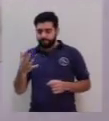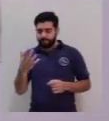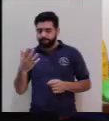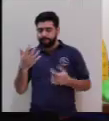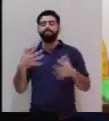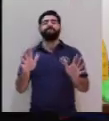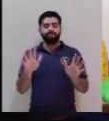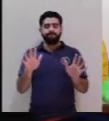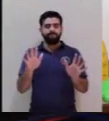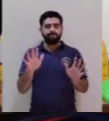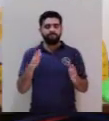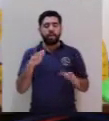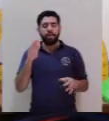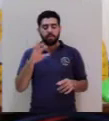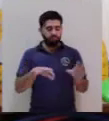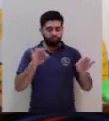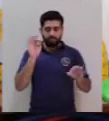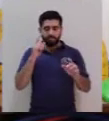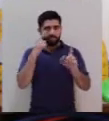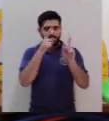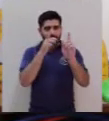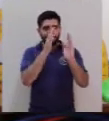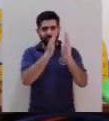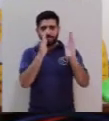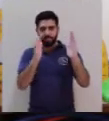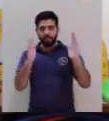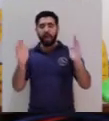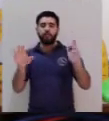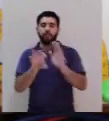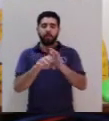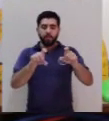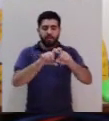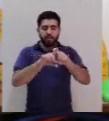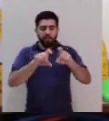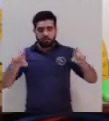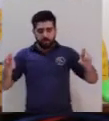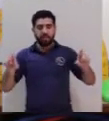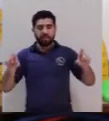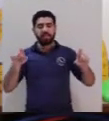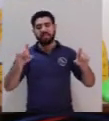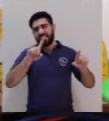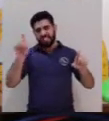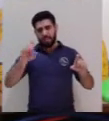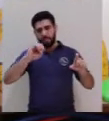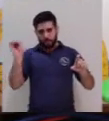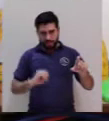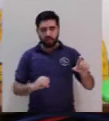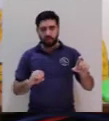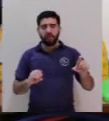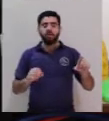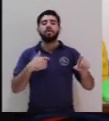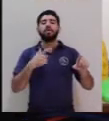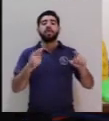1, 2, 3, 4 y 5. Bueno, si sabemos que esta tira tiene un valor del 100%, si ese 100% lo dividimos